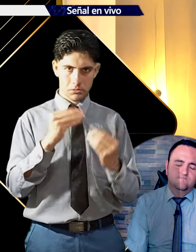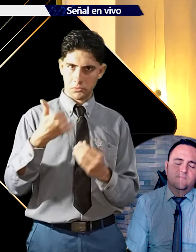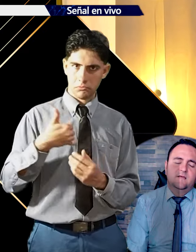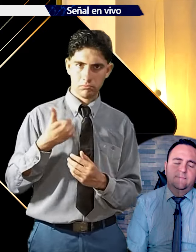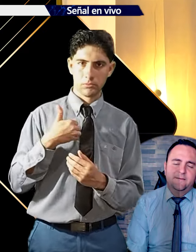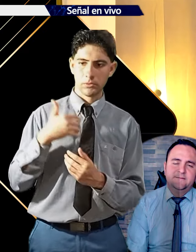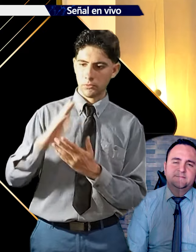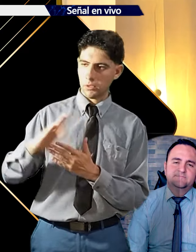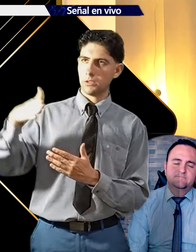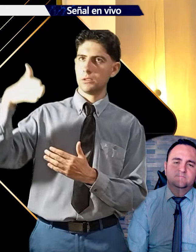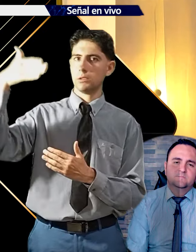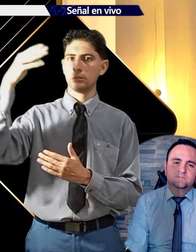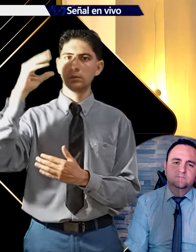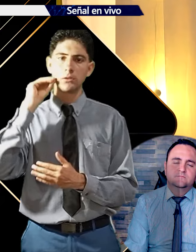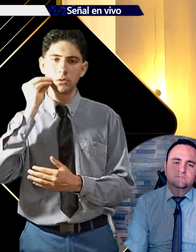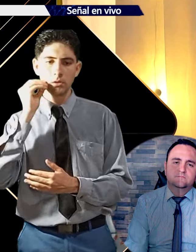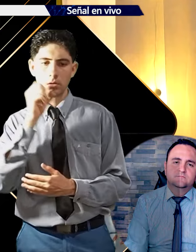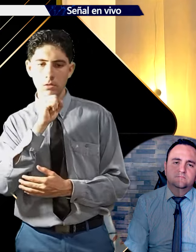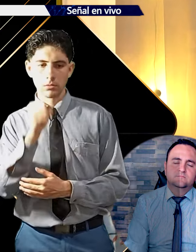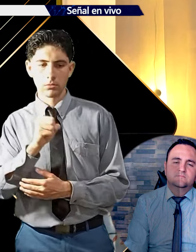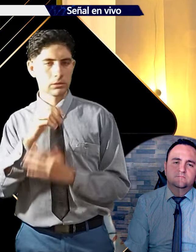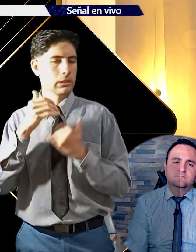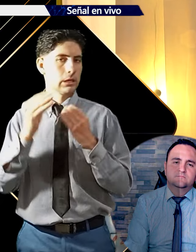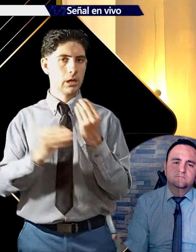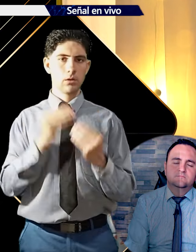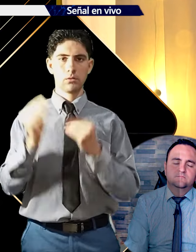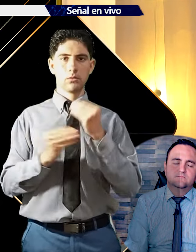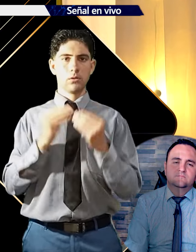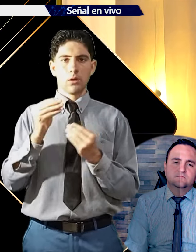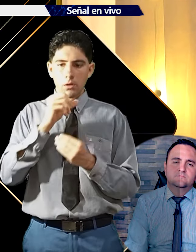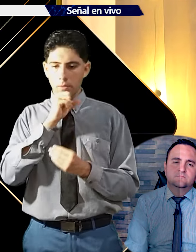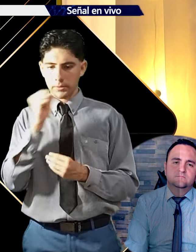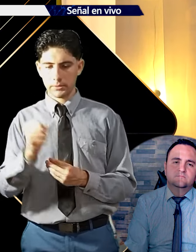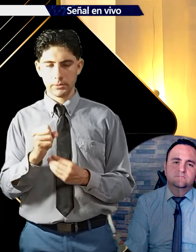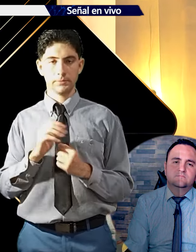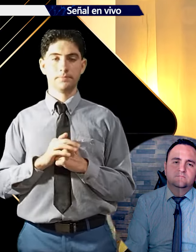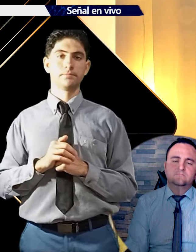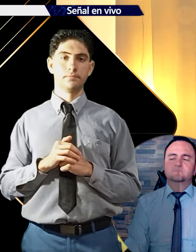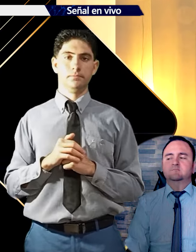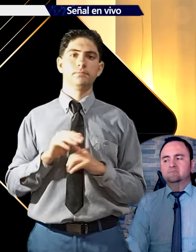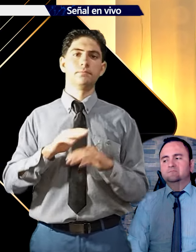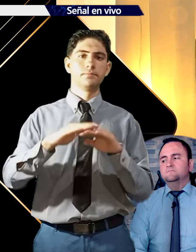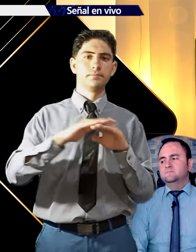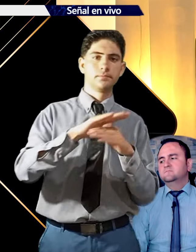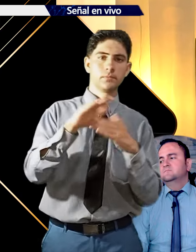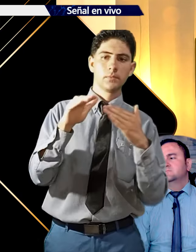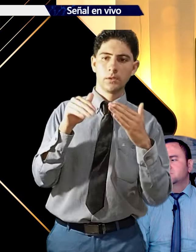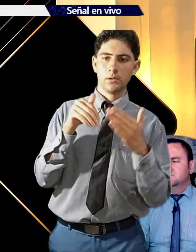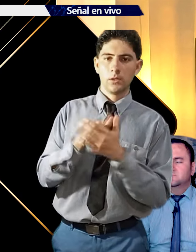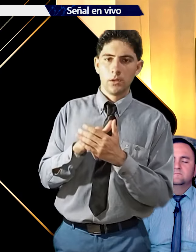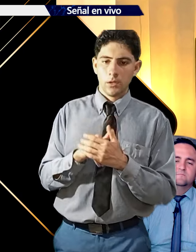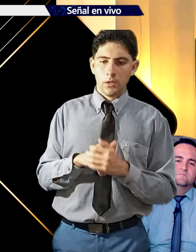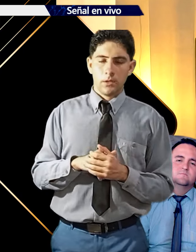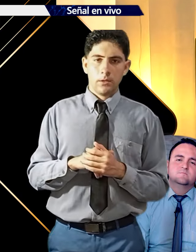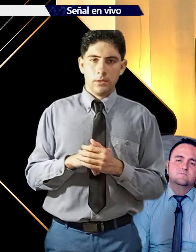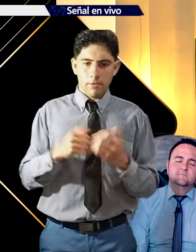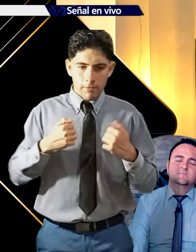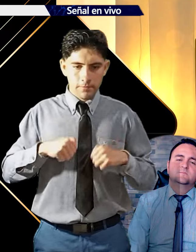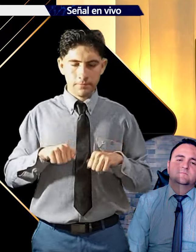tiempo. Entonces, hermanos adultos, hermanos ancianos, yo les invito a redoblar su vida de oración por la juventud, por